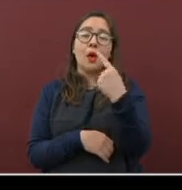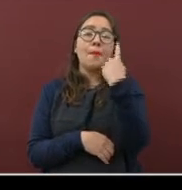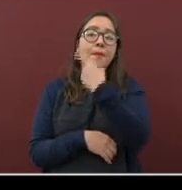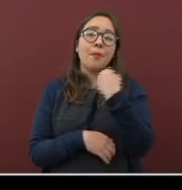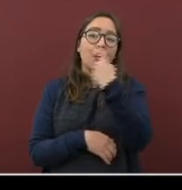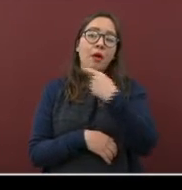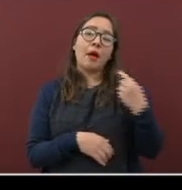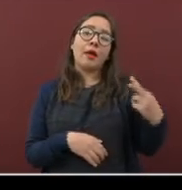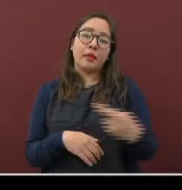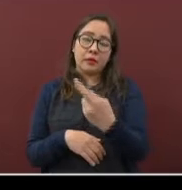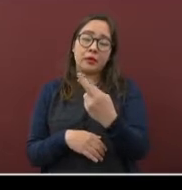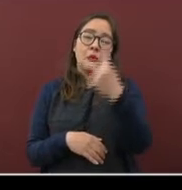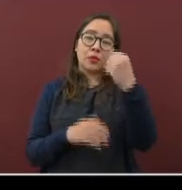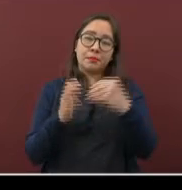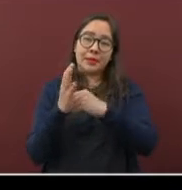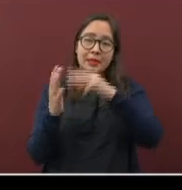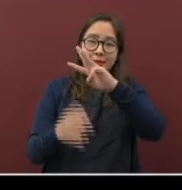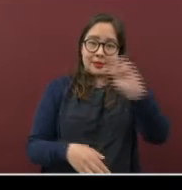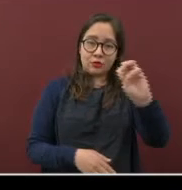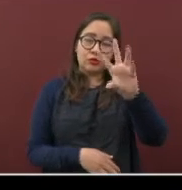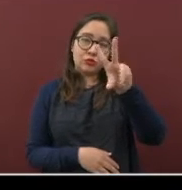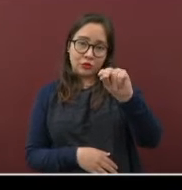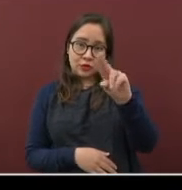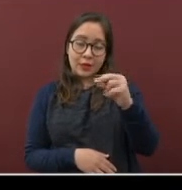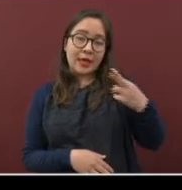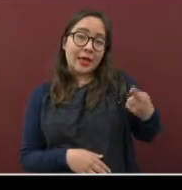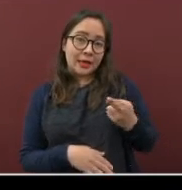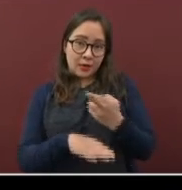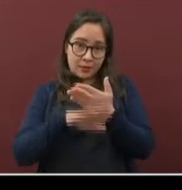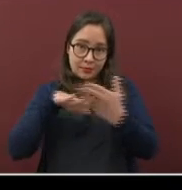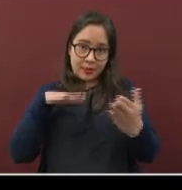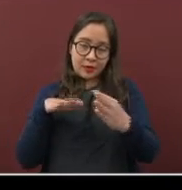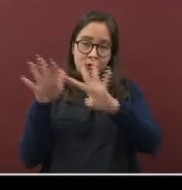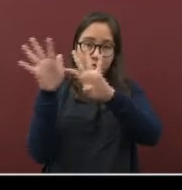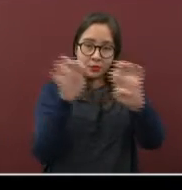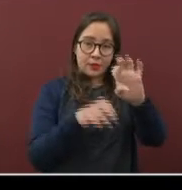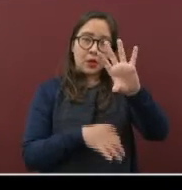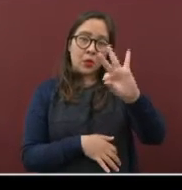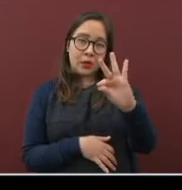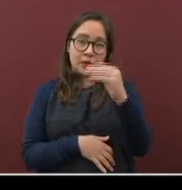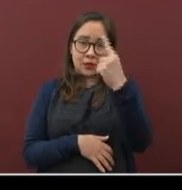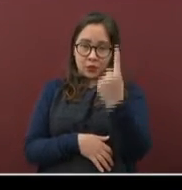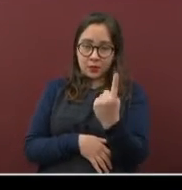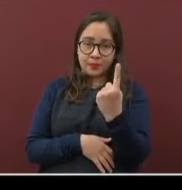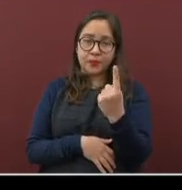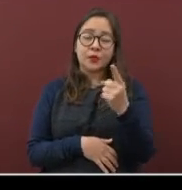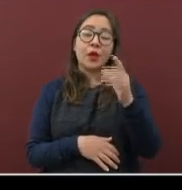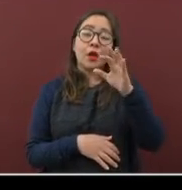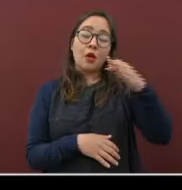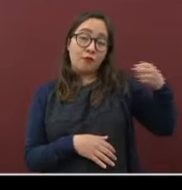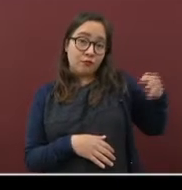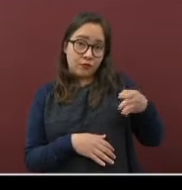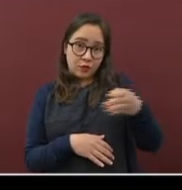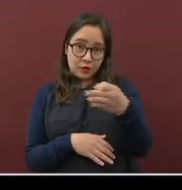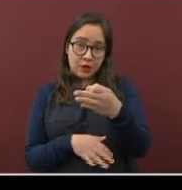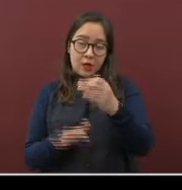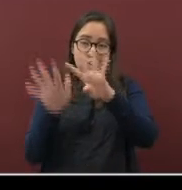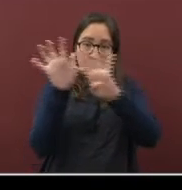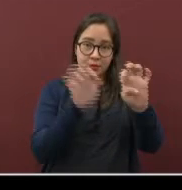del río mil trescientos ochenta ríoblanco 941 y fortín